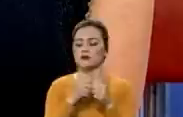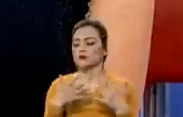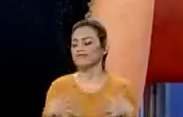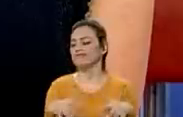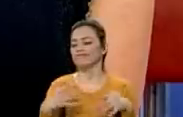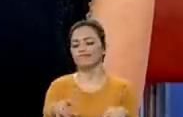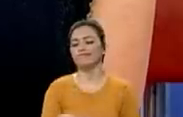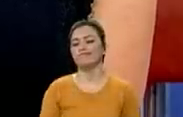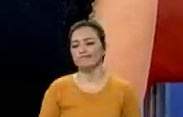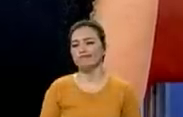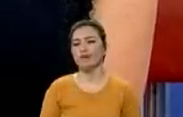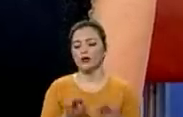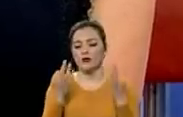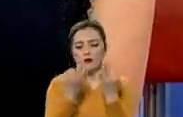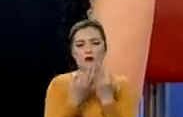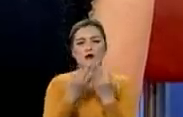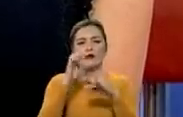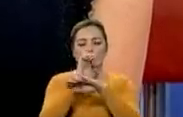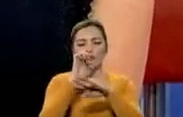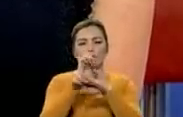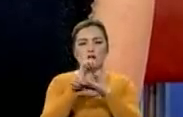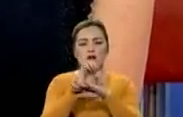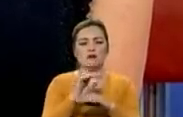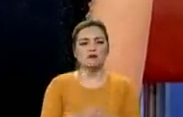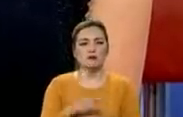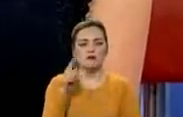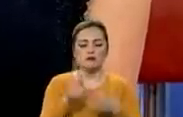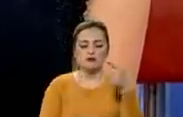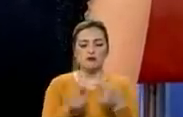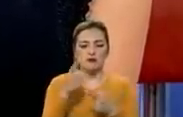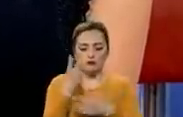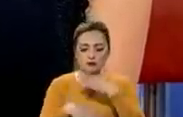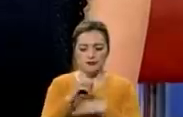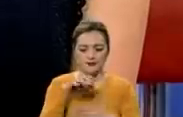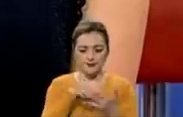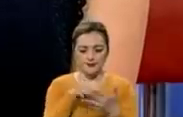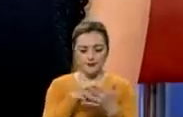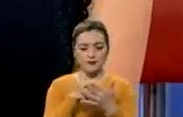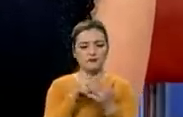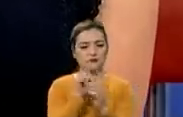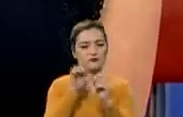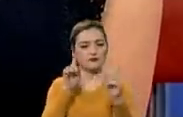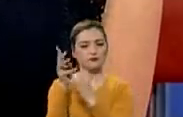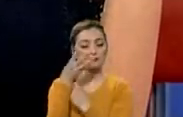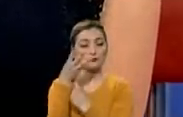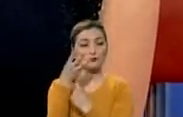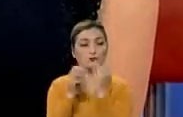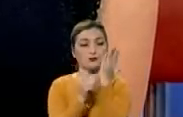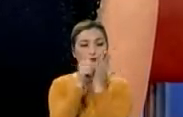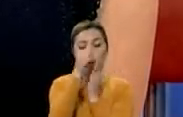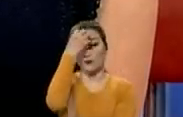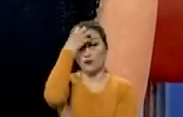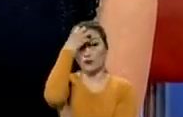grandes problemas que enfrentan las familias en el país y que impide también que sus hijos accedan a la educación virtual. Según el Ministerio